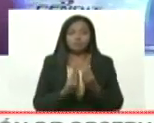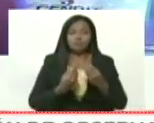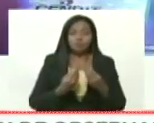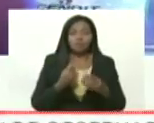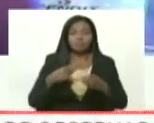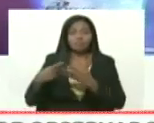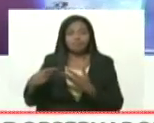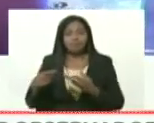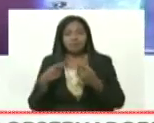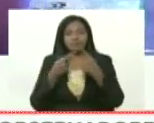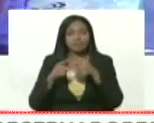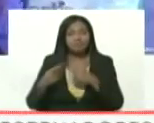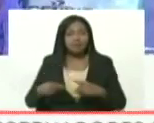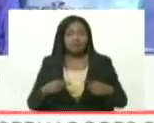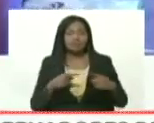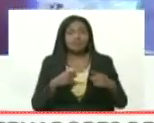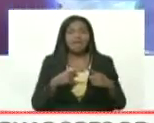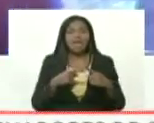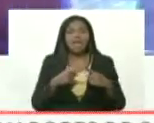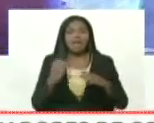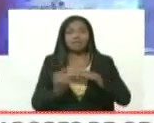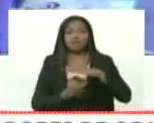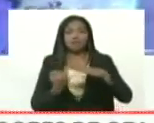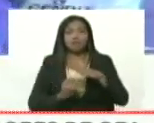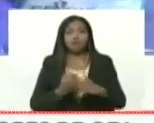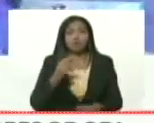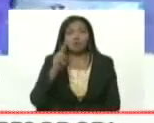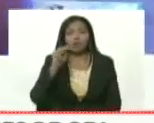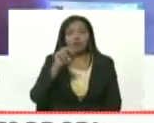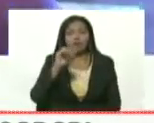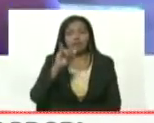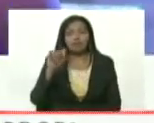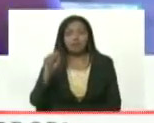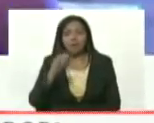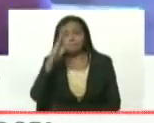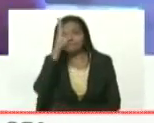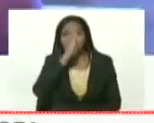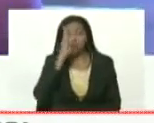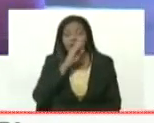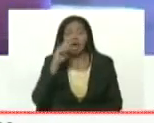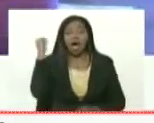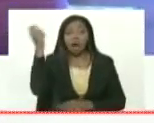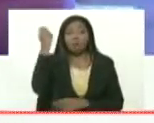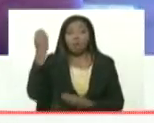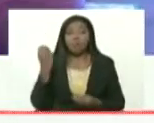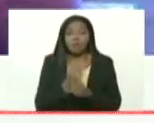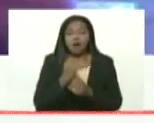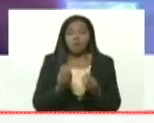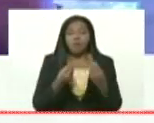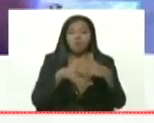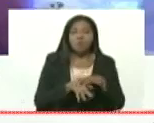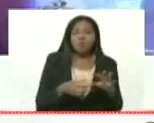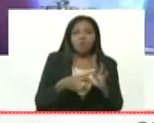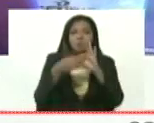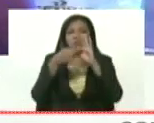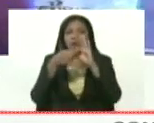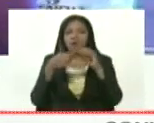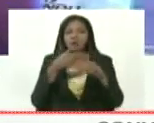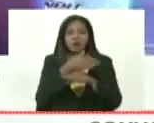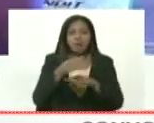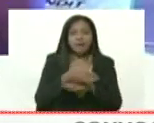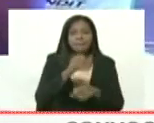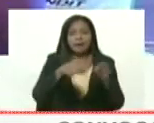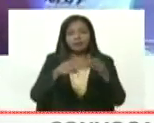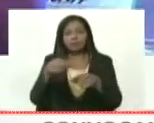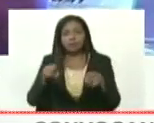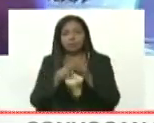diferentes instituciones. Nosotros somos parte de la UNEYES, Barina, Apure. Trabajamos en conjunto con el Ministerio de Poder Popular para la Pesca y la Agricultura,